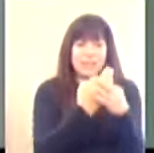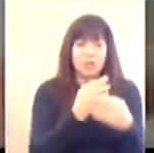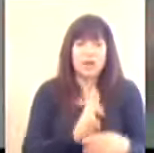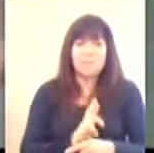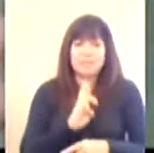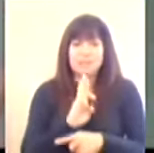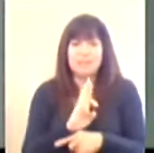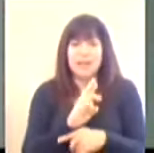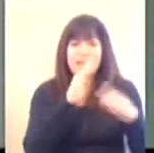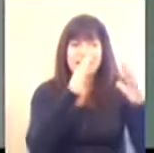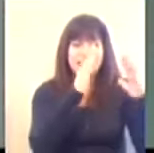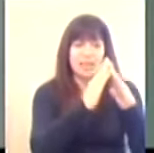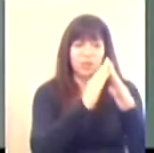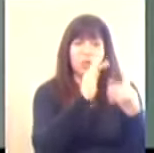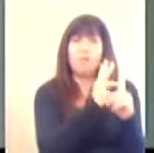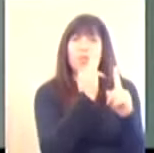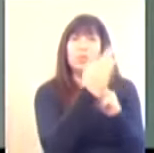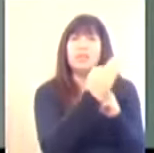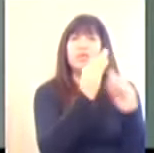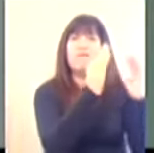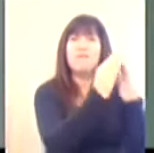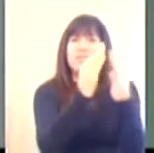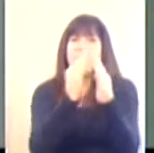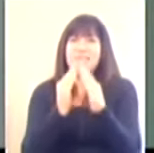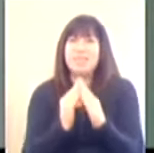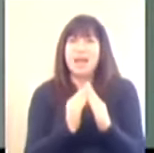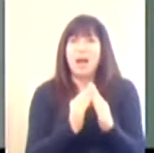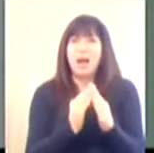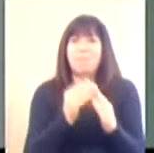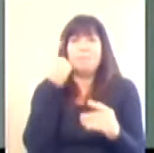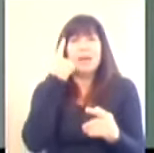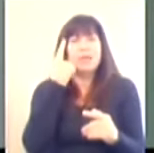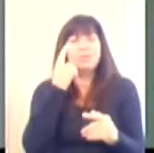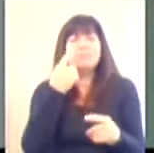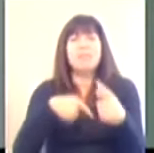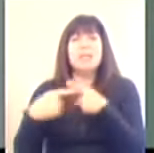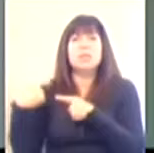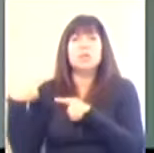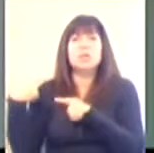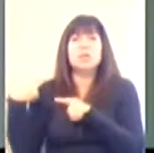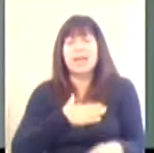Techo y Fundación Vivienda, pero es más de la historia. En Techo